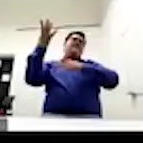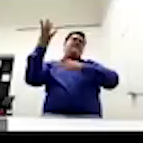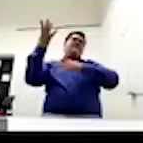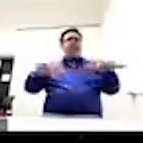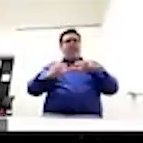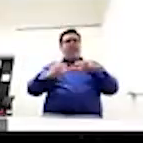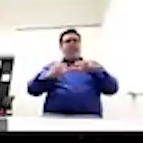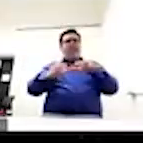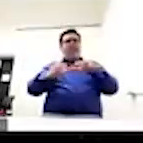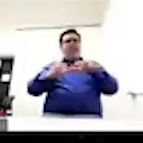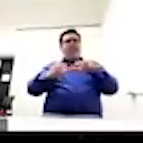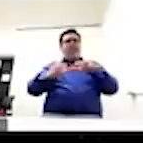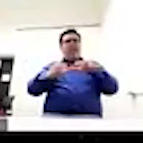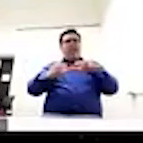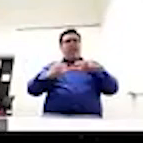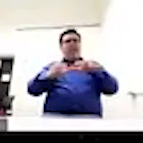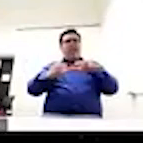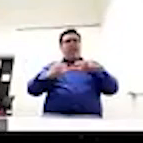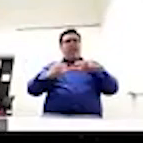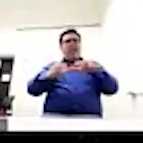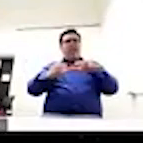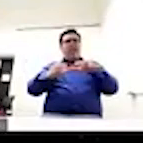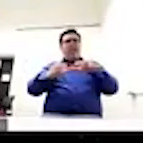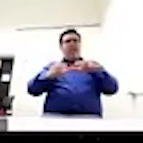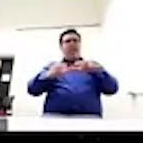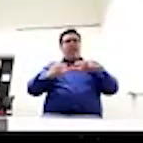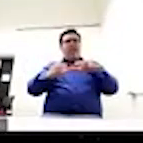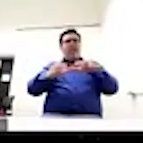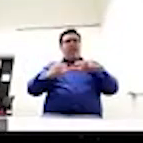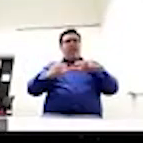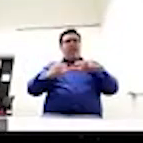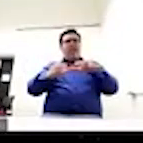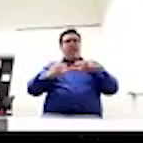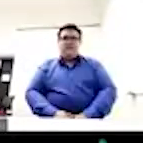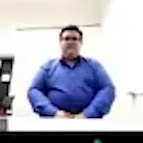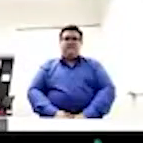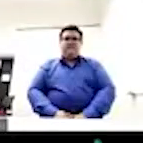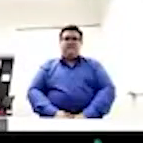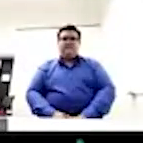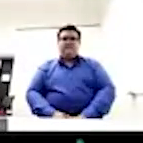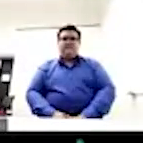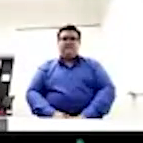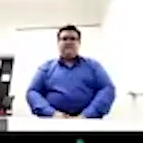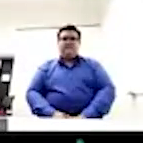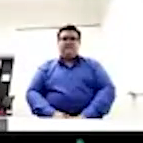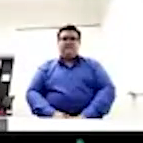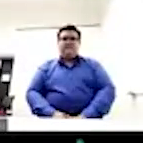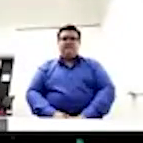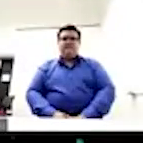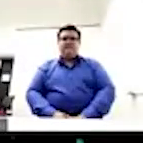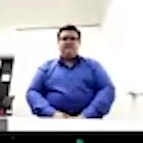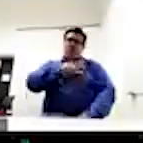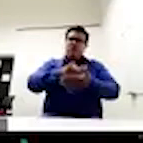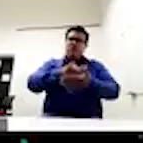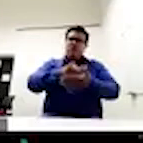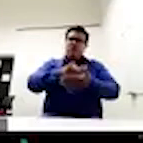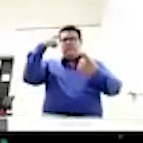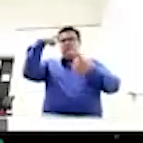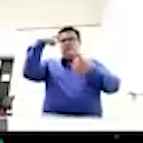Si quieres pasar a la próxima imagen. Yo dibujo a partir de mis propios